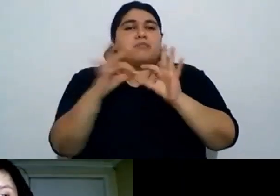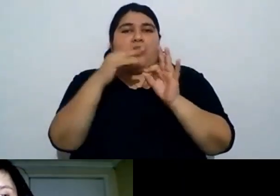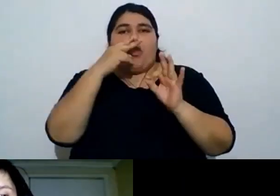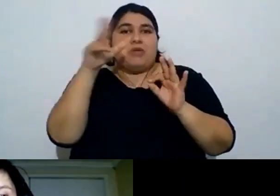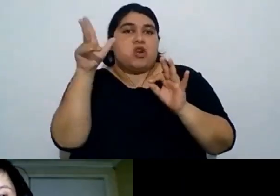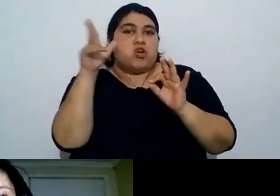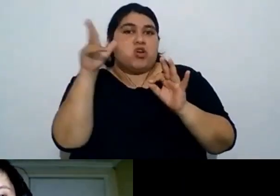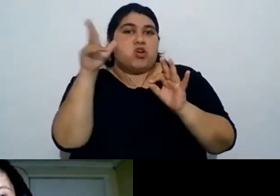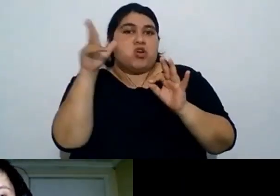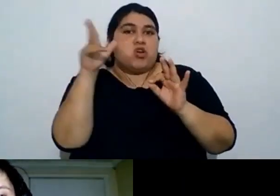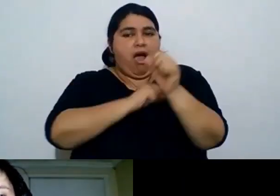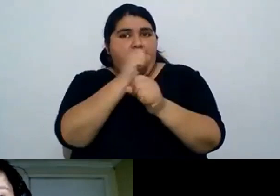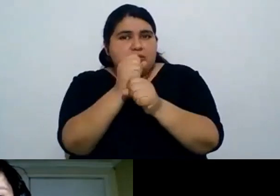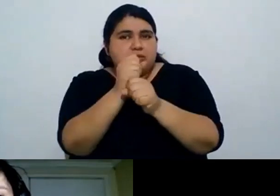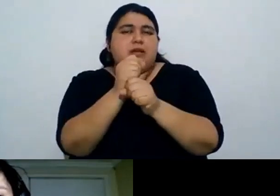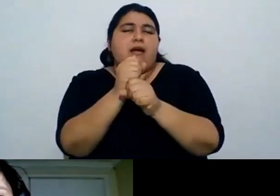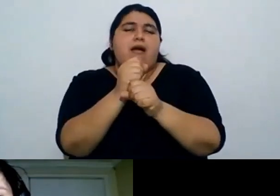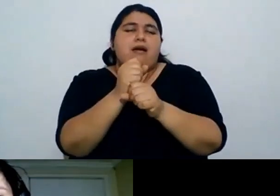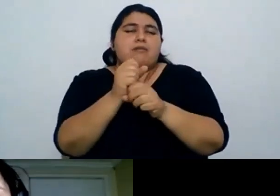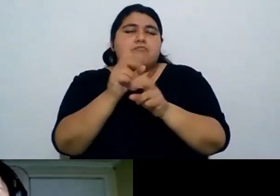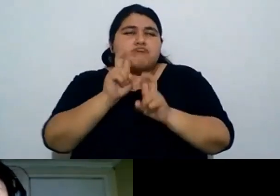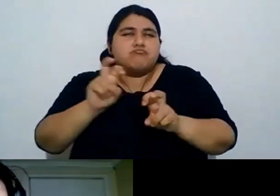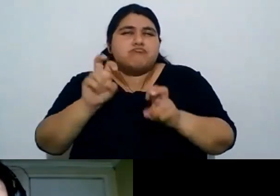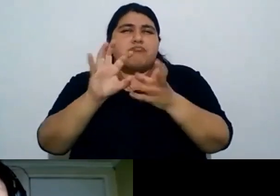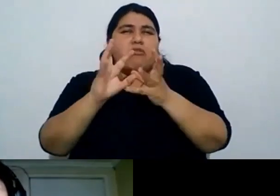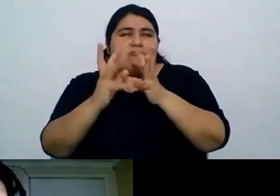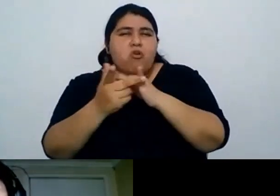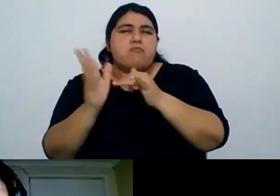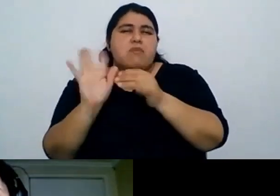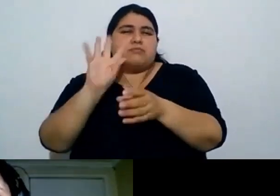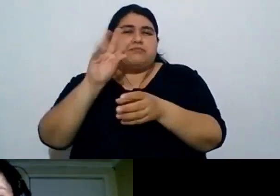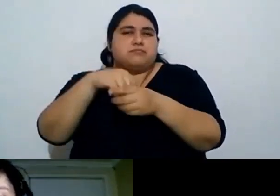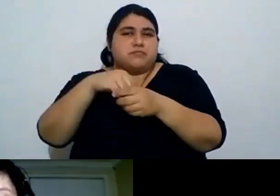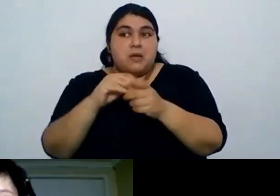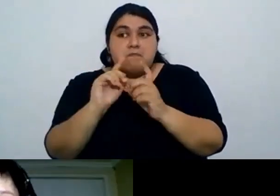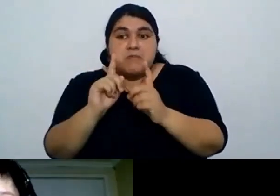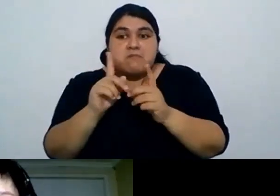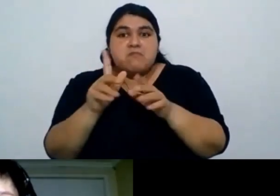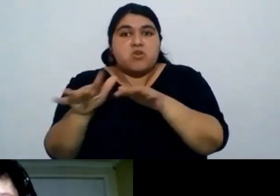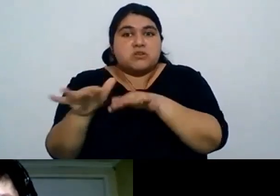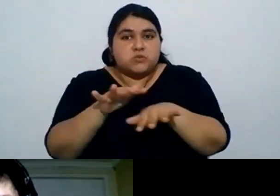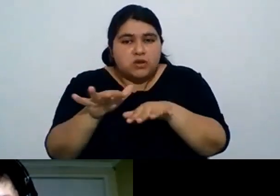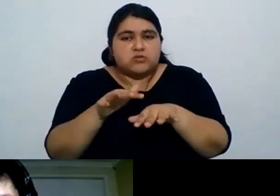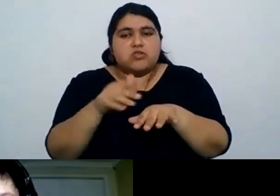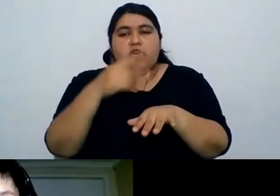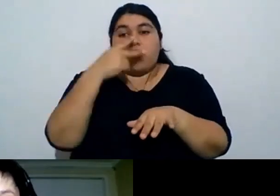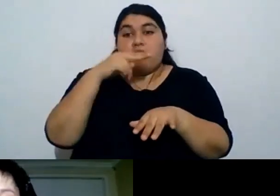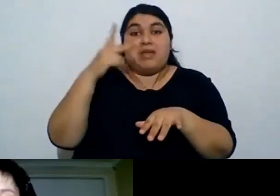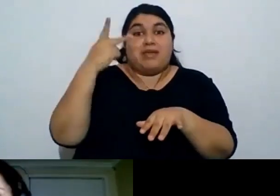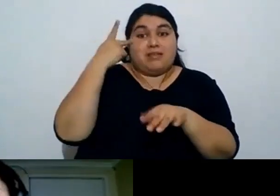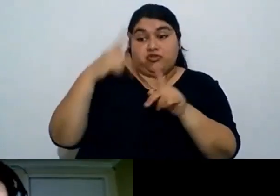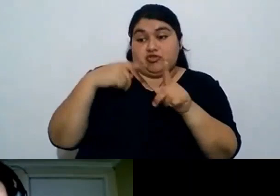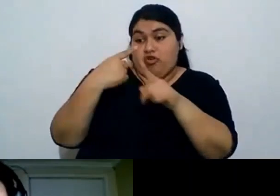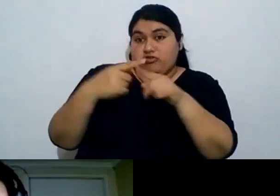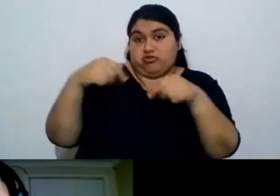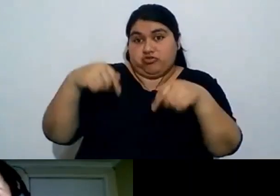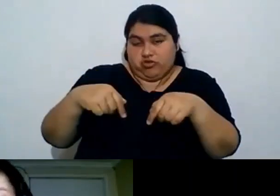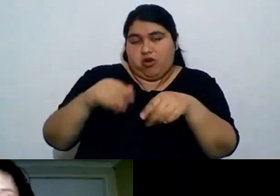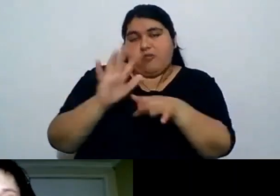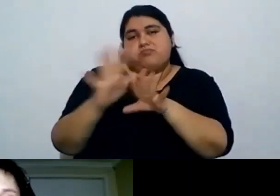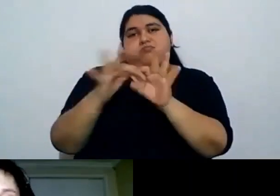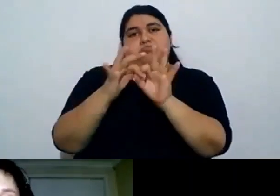se empiezan a hacer los estudios respecto de la aplicación de la misma, que viene siendo el 2018. Ahora